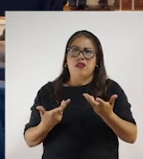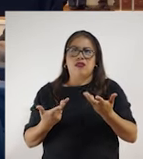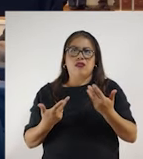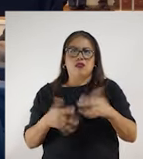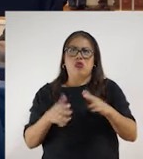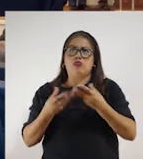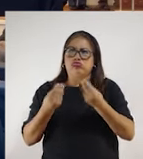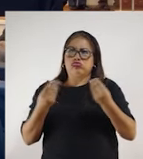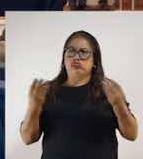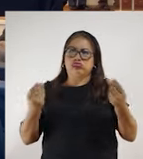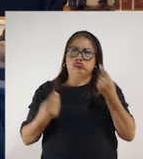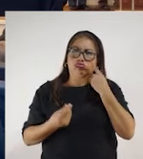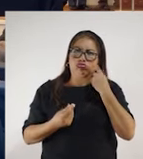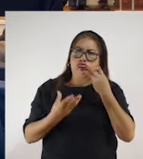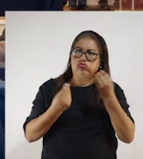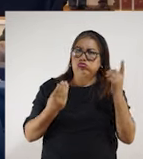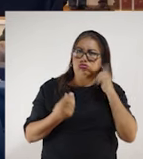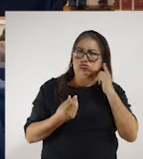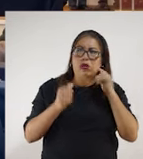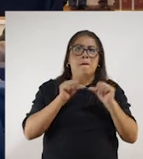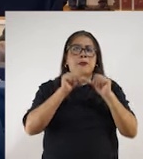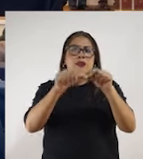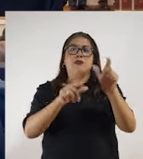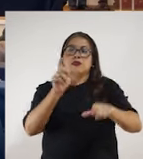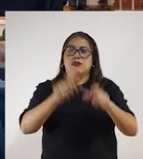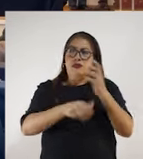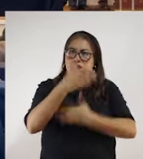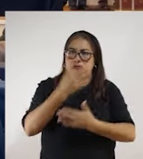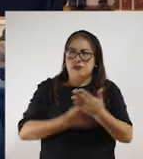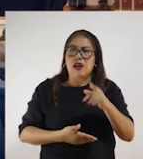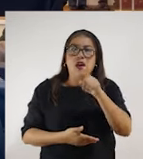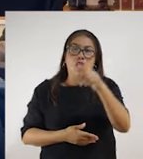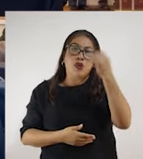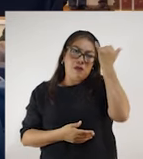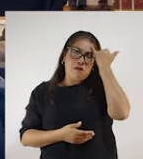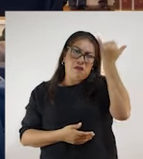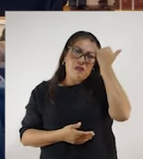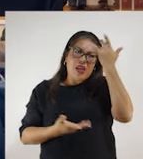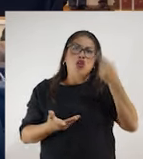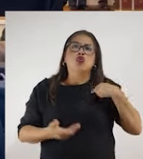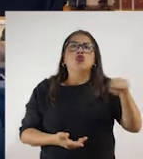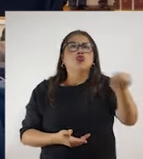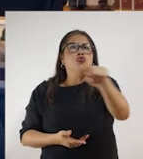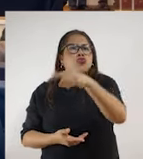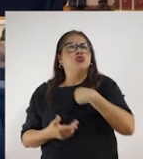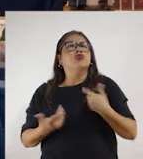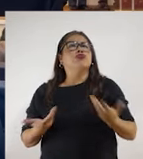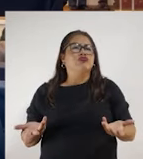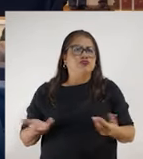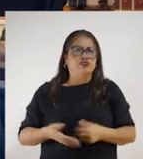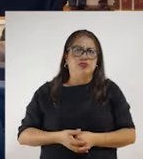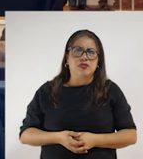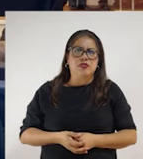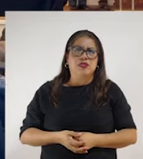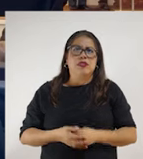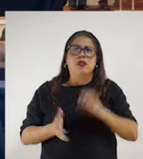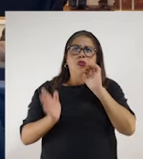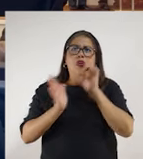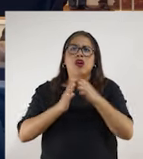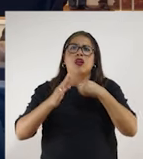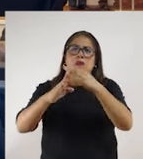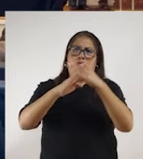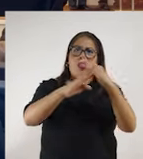que es otra de las grandes demandas permanentes de las personas con discapacidad, imaginémonos nosotros que se nos cierren las